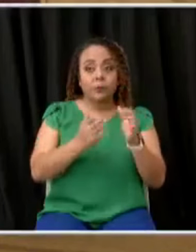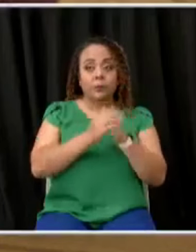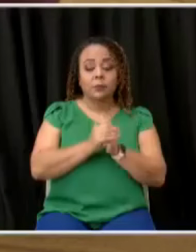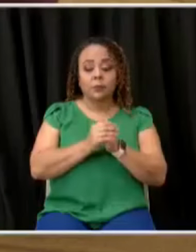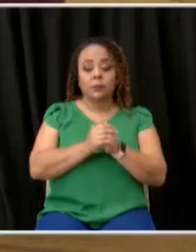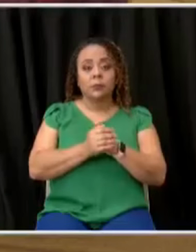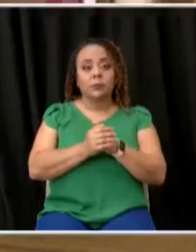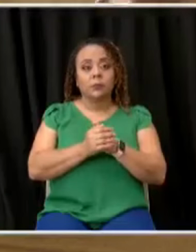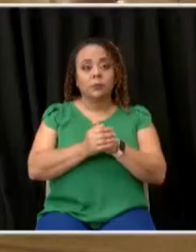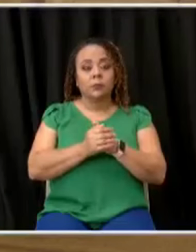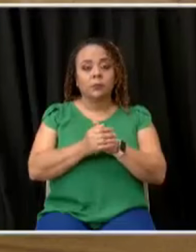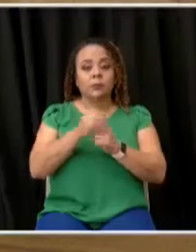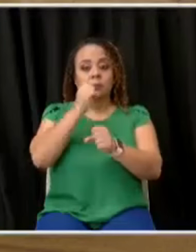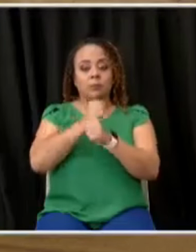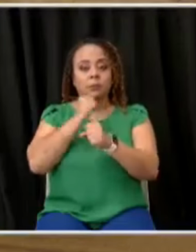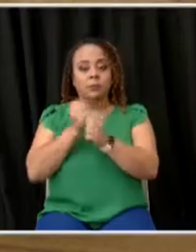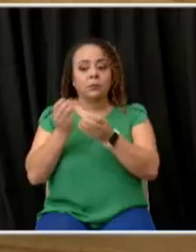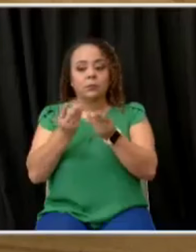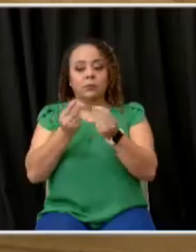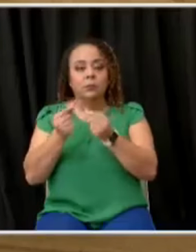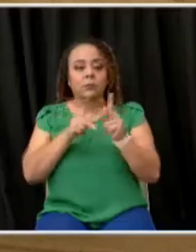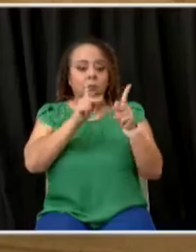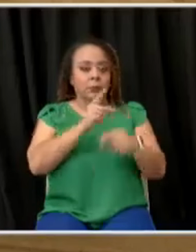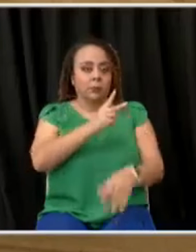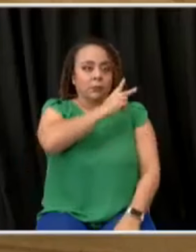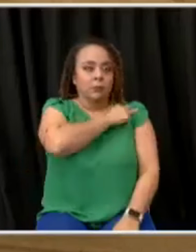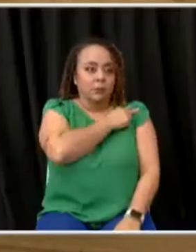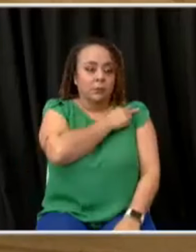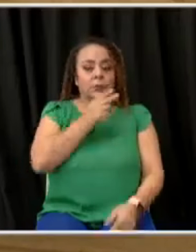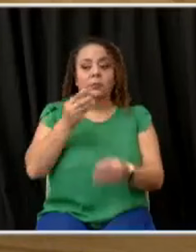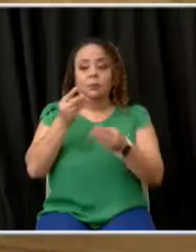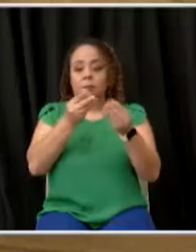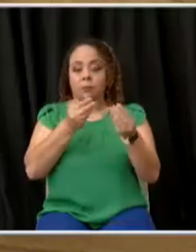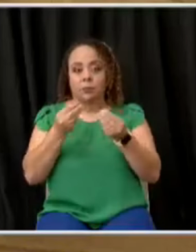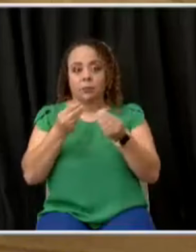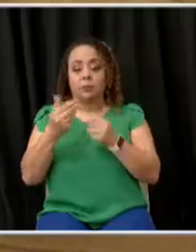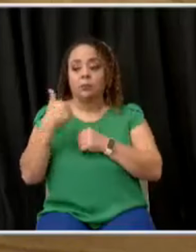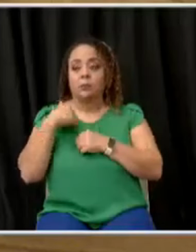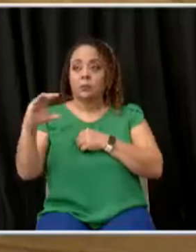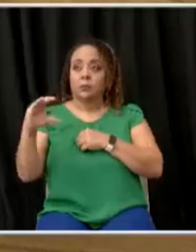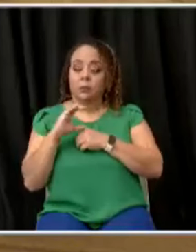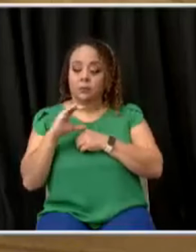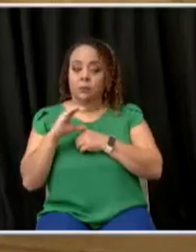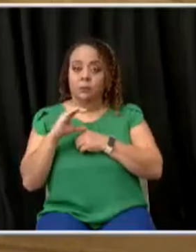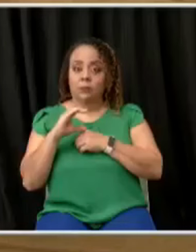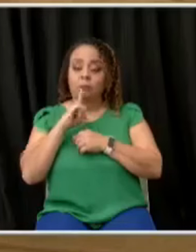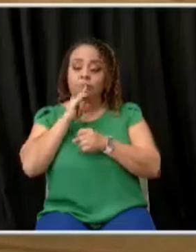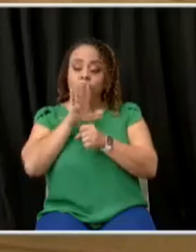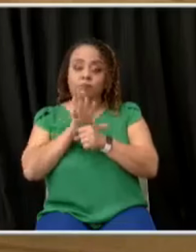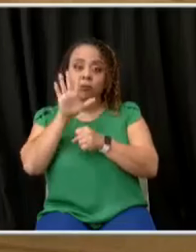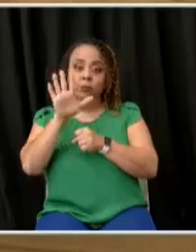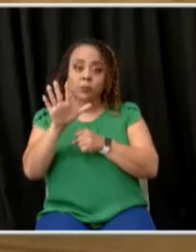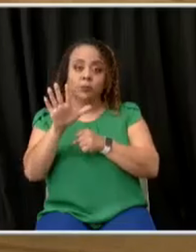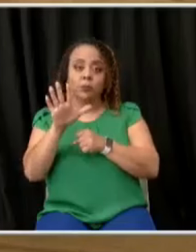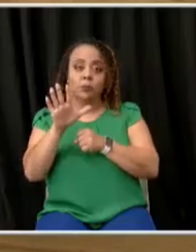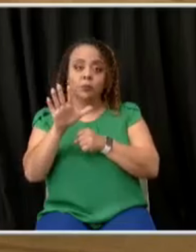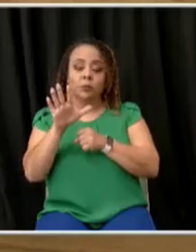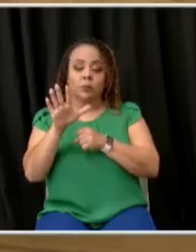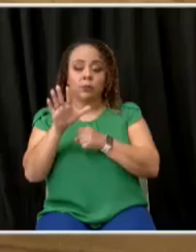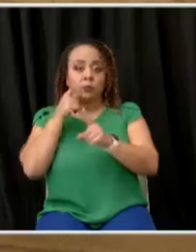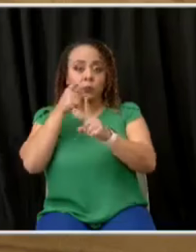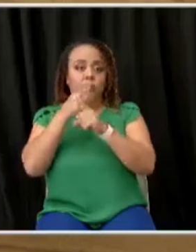trabaja, produce; persona empleadora produce, tiene ganancias, cumple su giro comercial, y